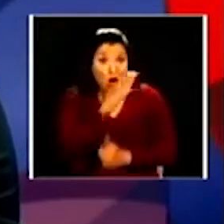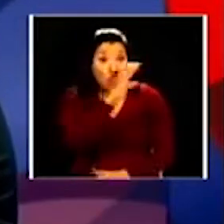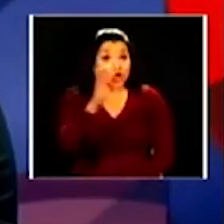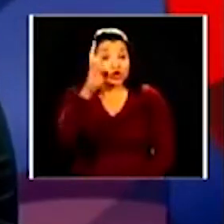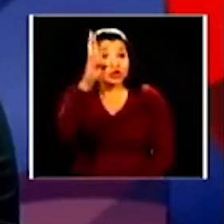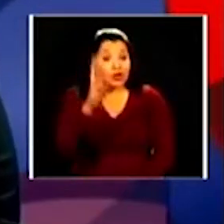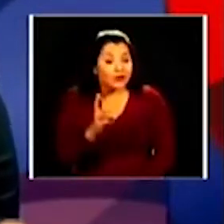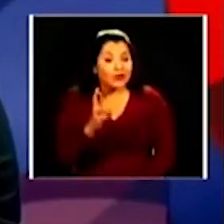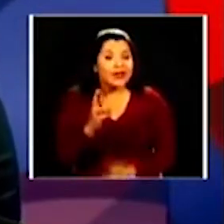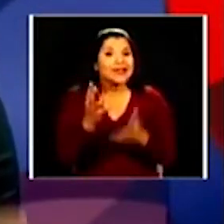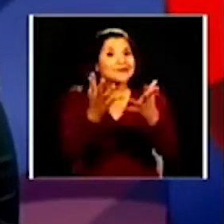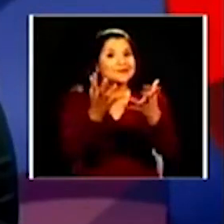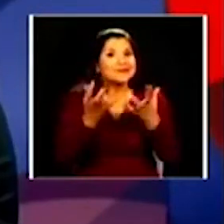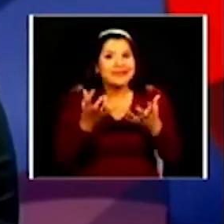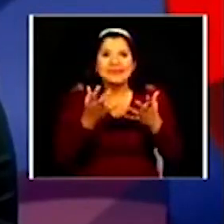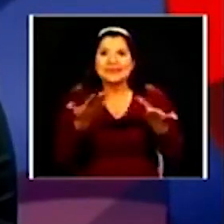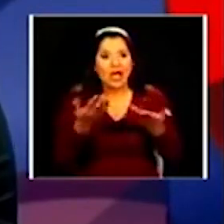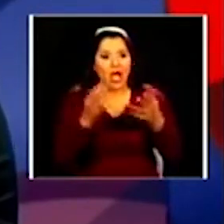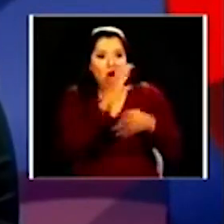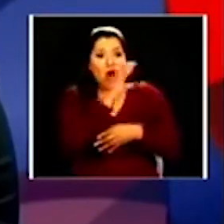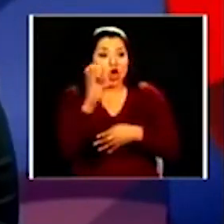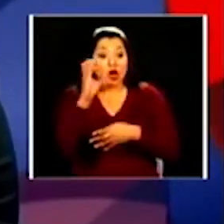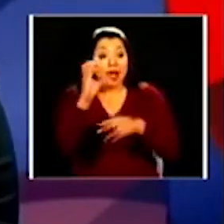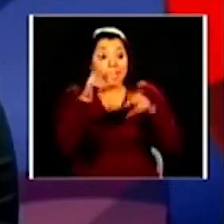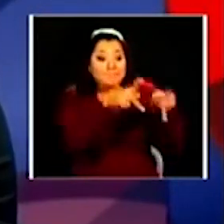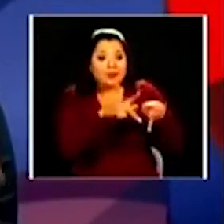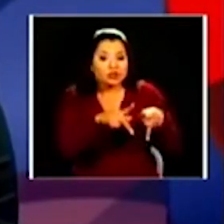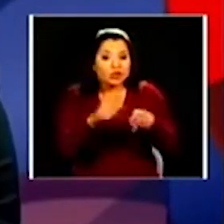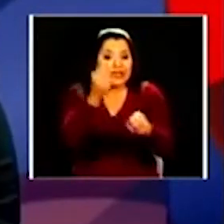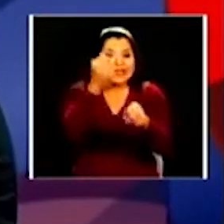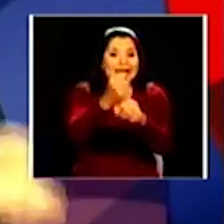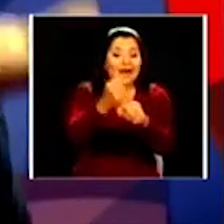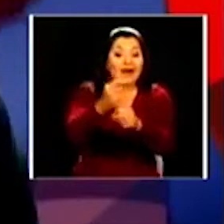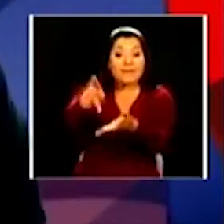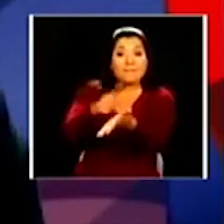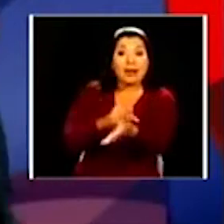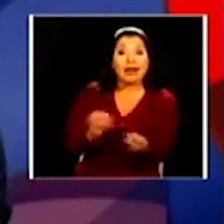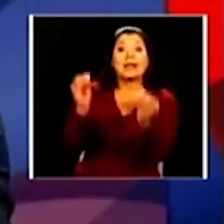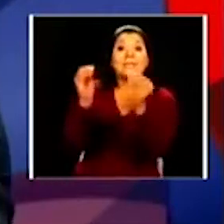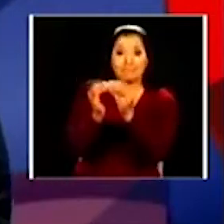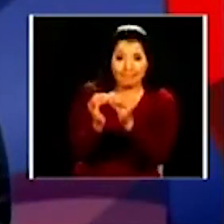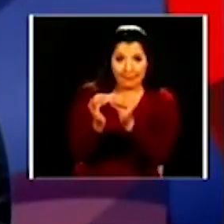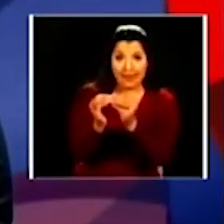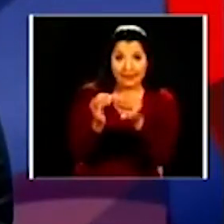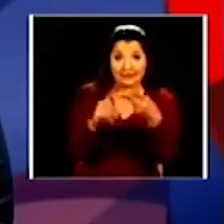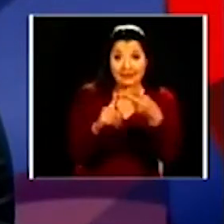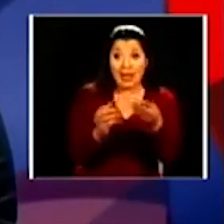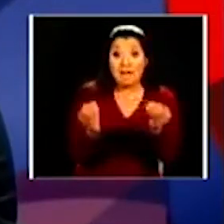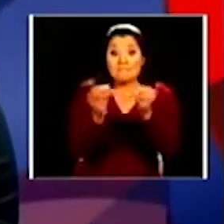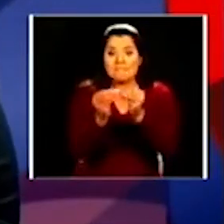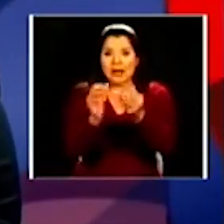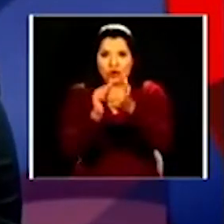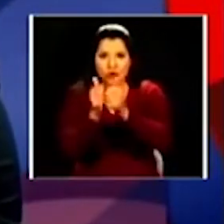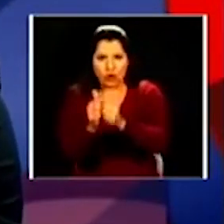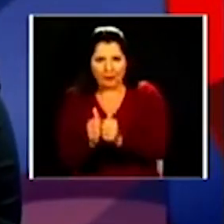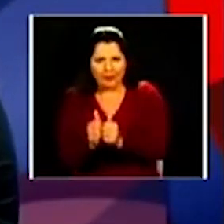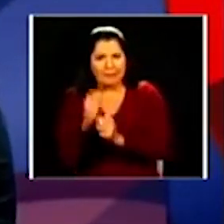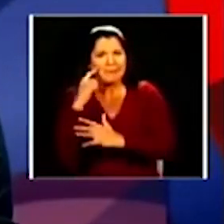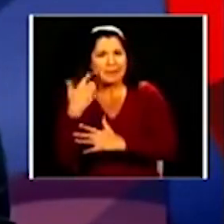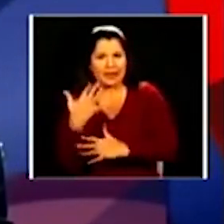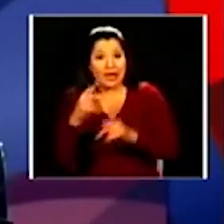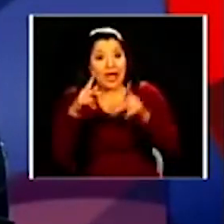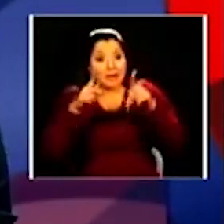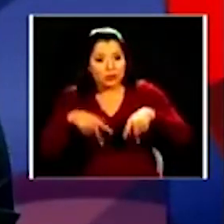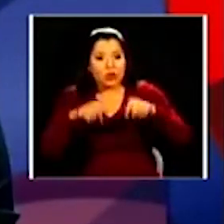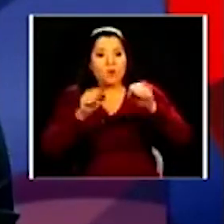a que la gente tenga más ingresos, tener mercados laborales de mayor valor agregado y más competitivos para que la gente pueda ganar